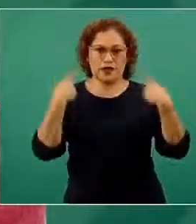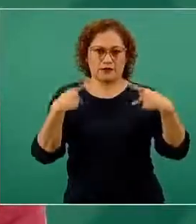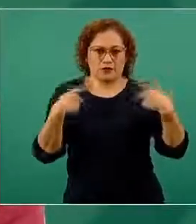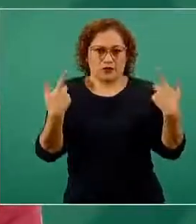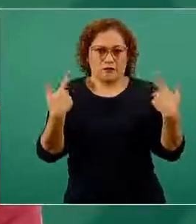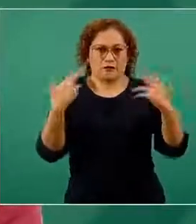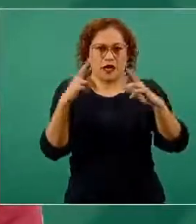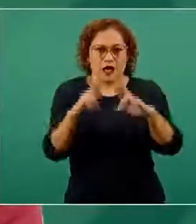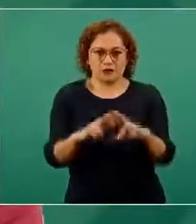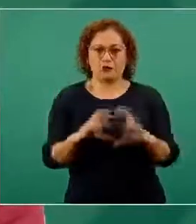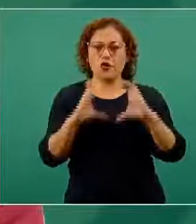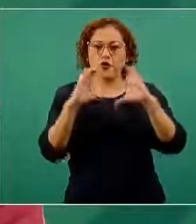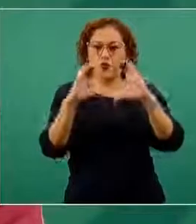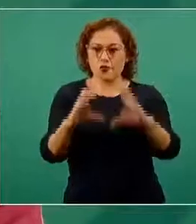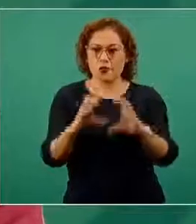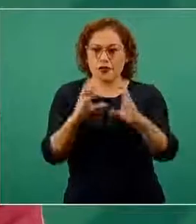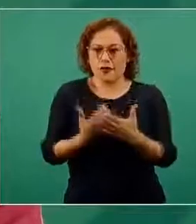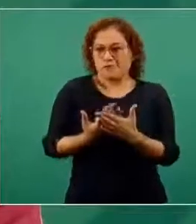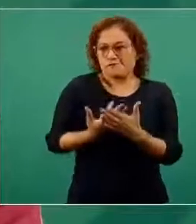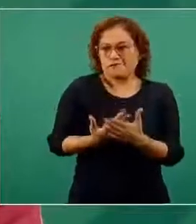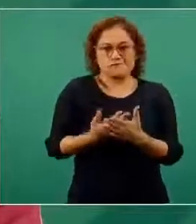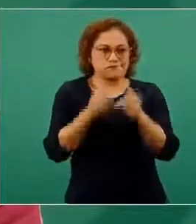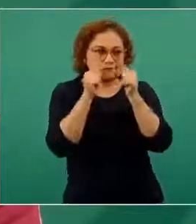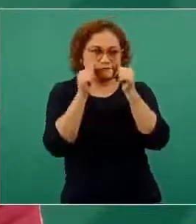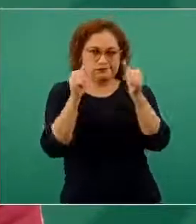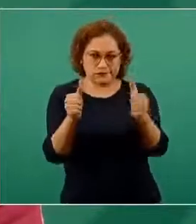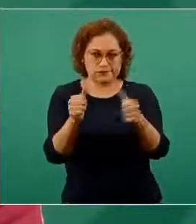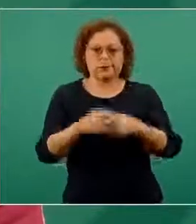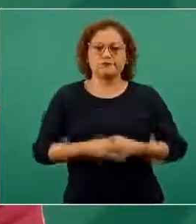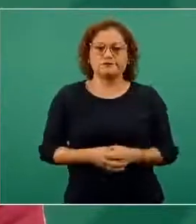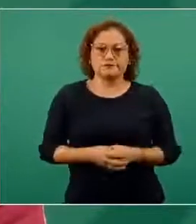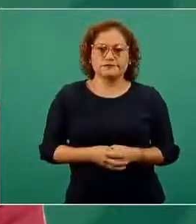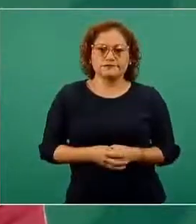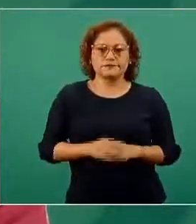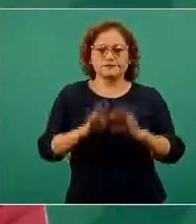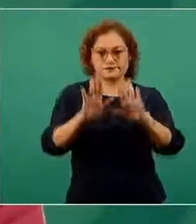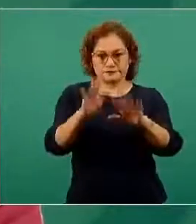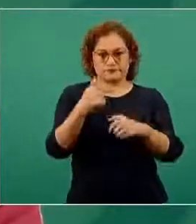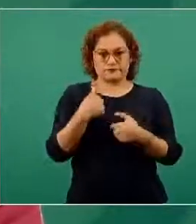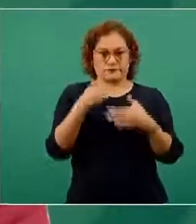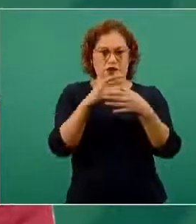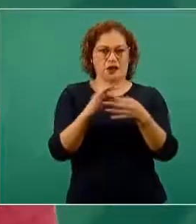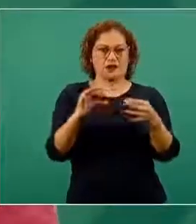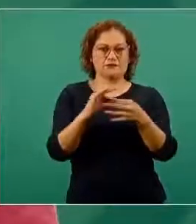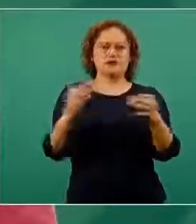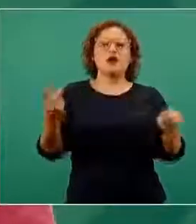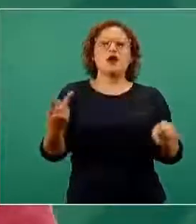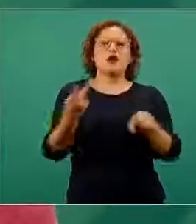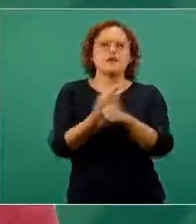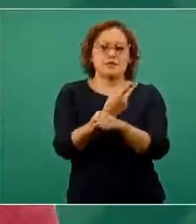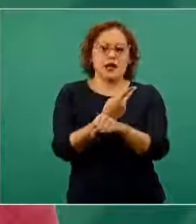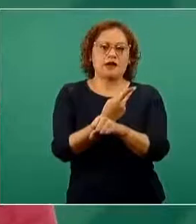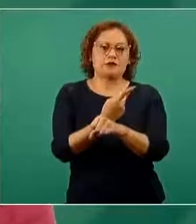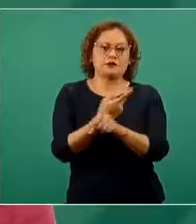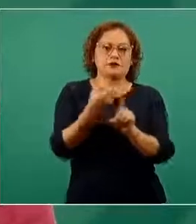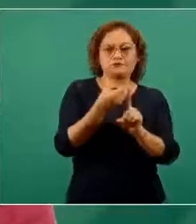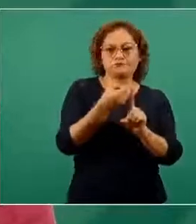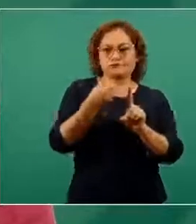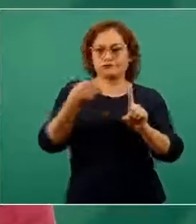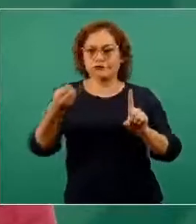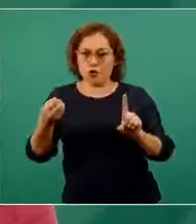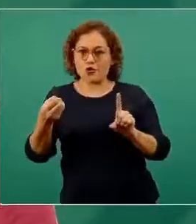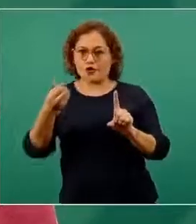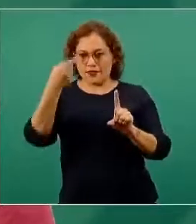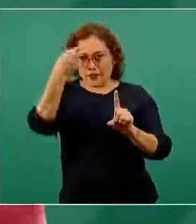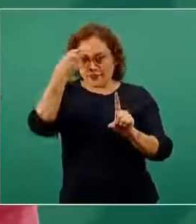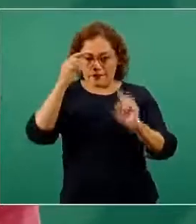mejores condiciones. Comentemos un poquito sobre cómo funciona el subcomponente del sector educativo